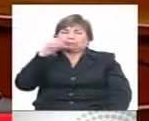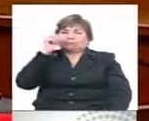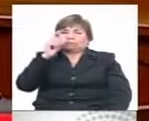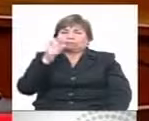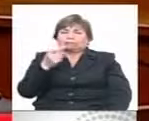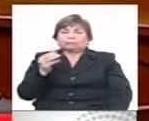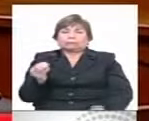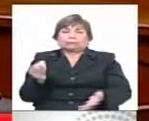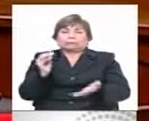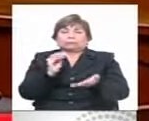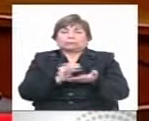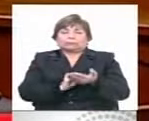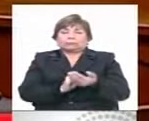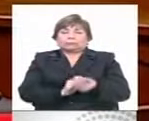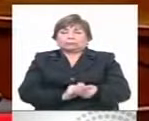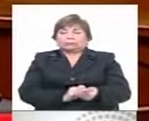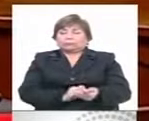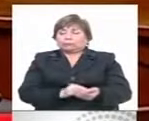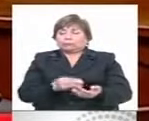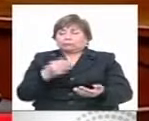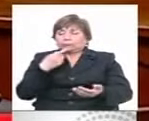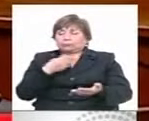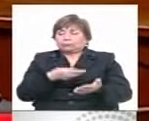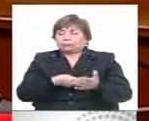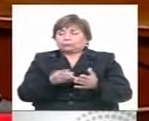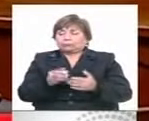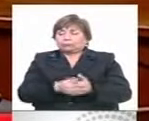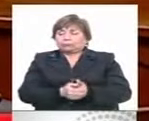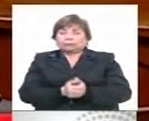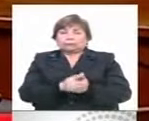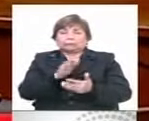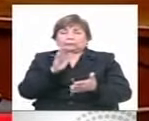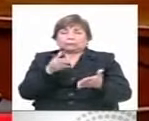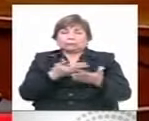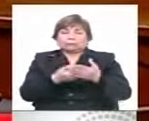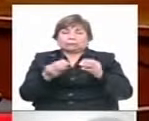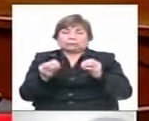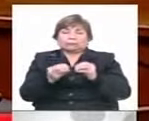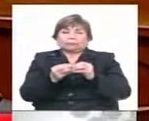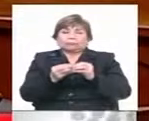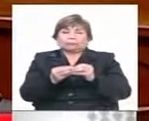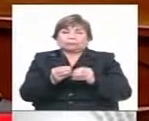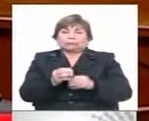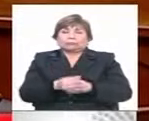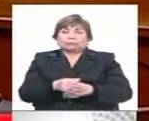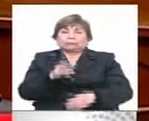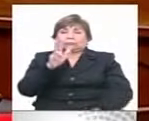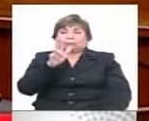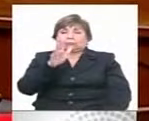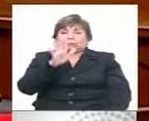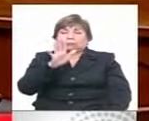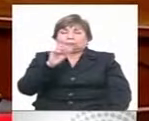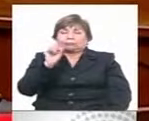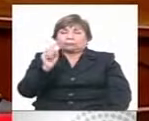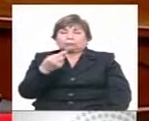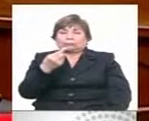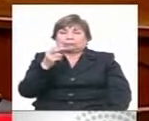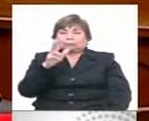millones adicionales, de modo que en total se destinarán 35.758